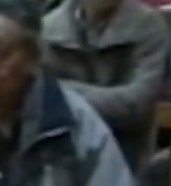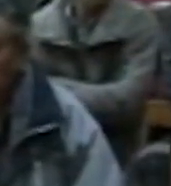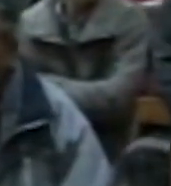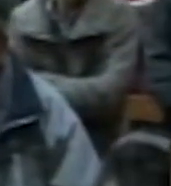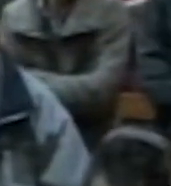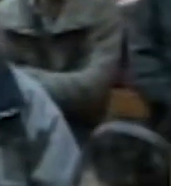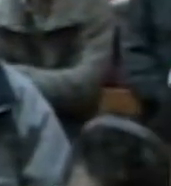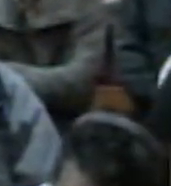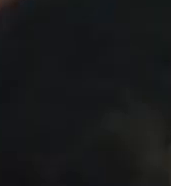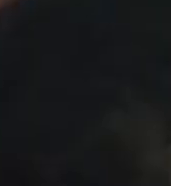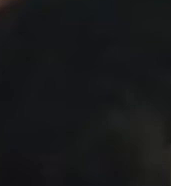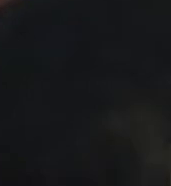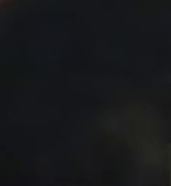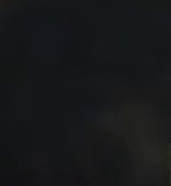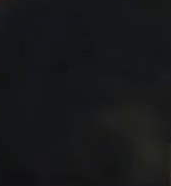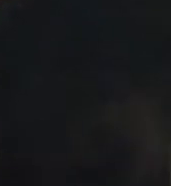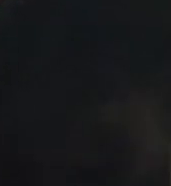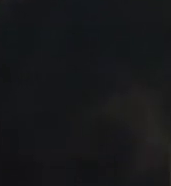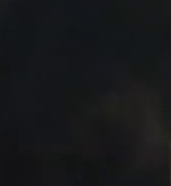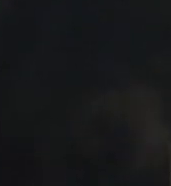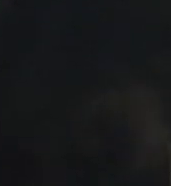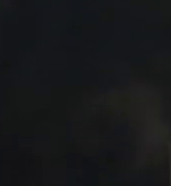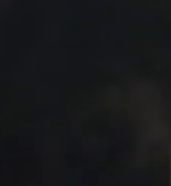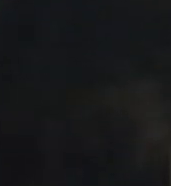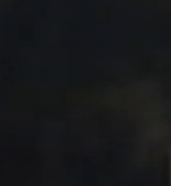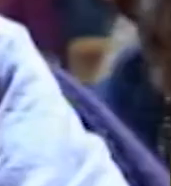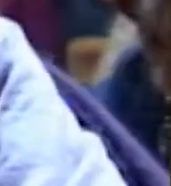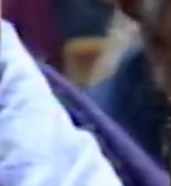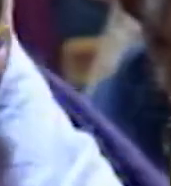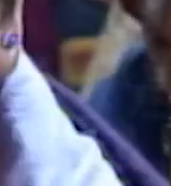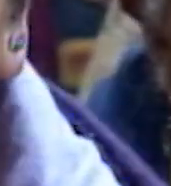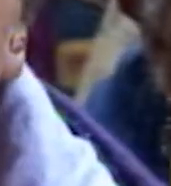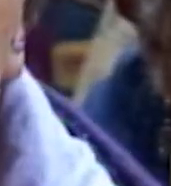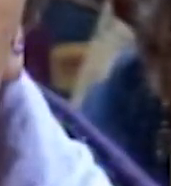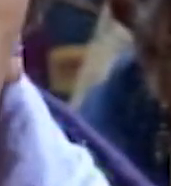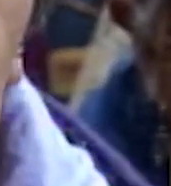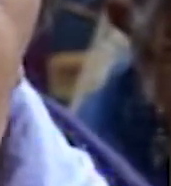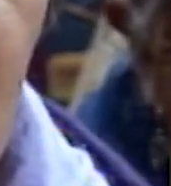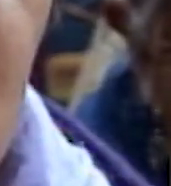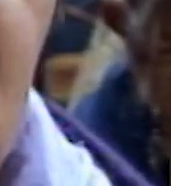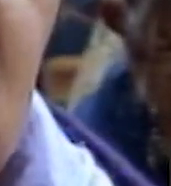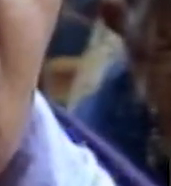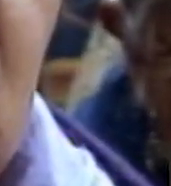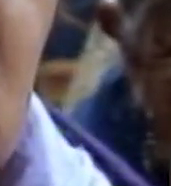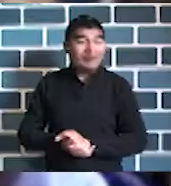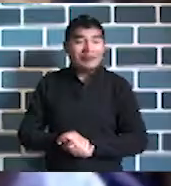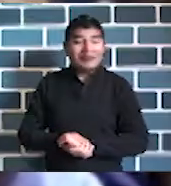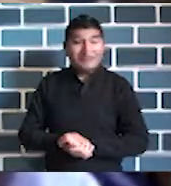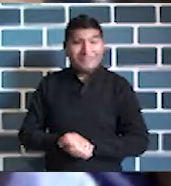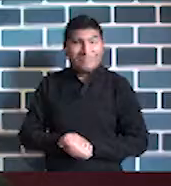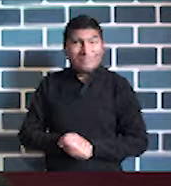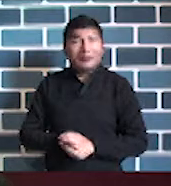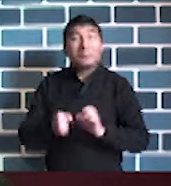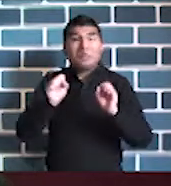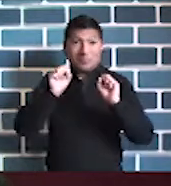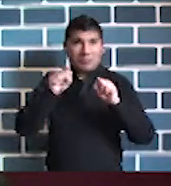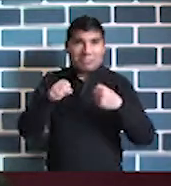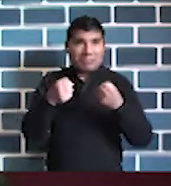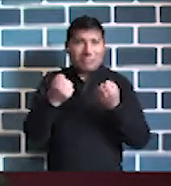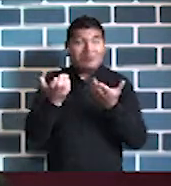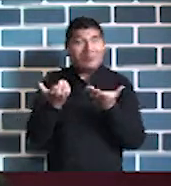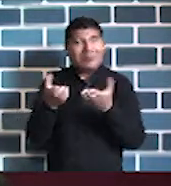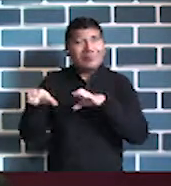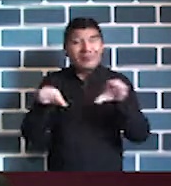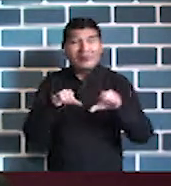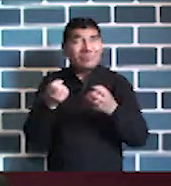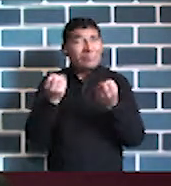a través de su palabra que nos interpela y nos mueve a servir a los que más nos necesitan. Podemos estar haciendo